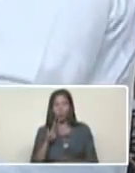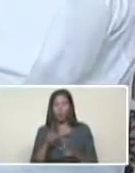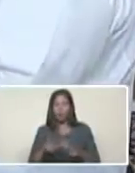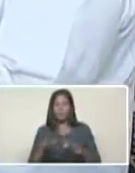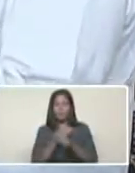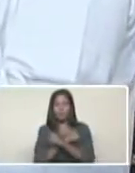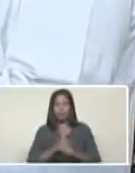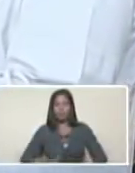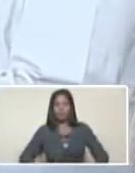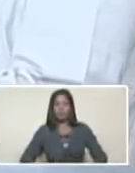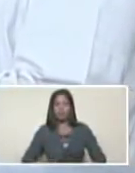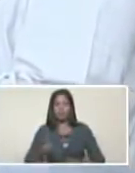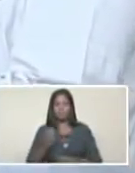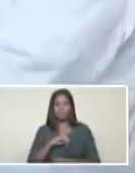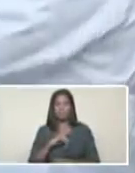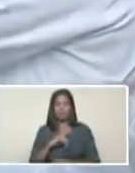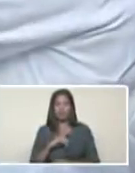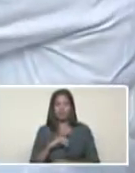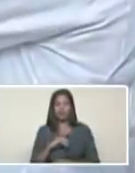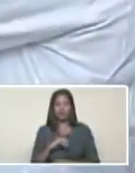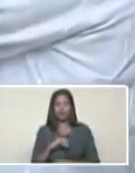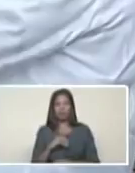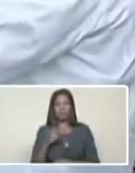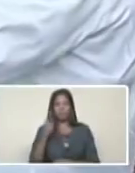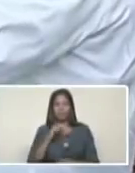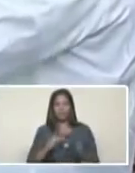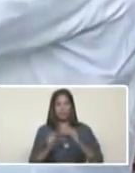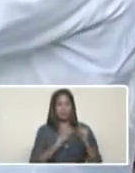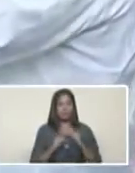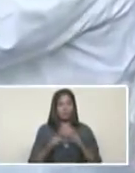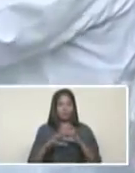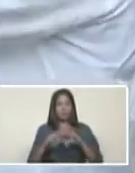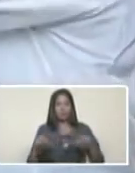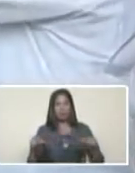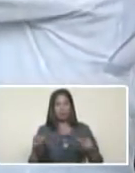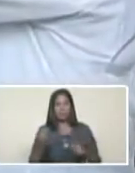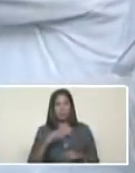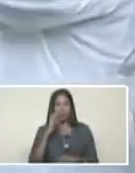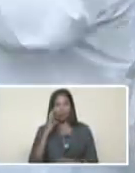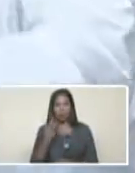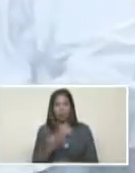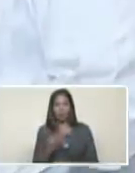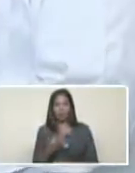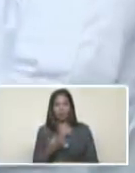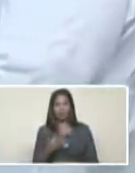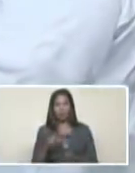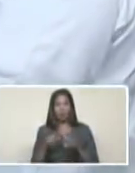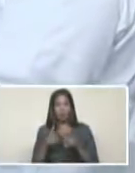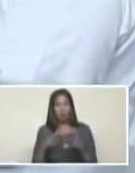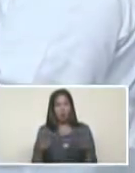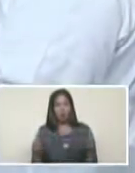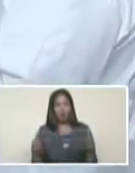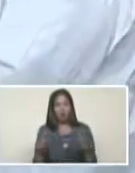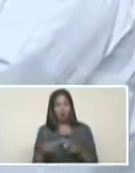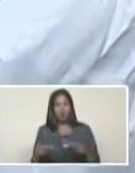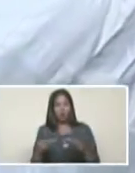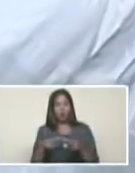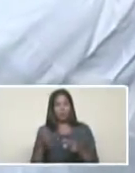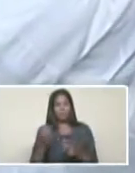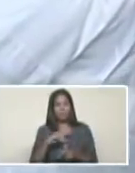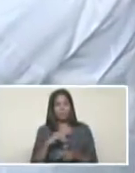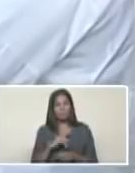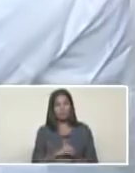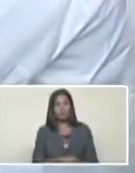militares tácticos para desplegados en el terreno correctamente a lo largo y ancho del país defender nuestra